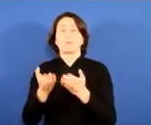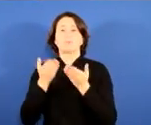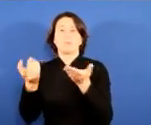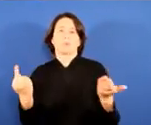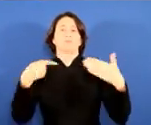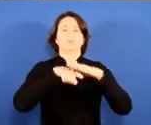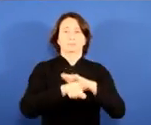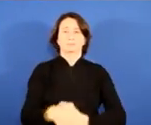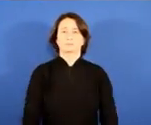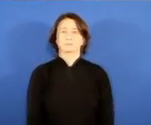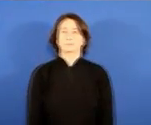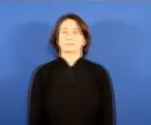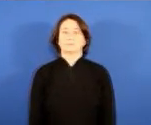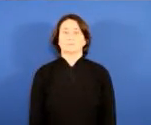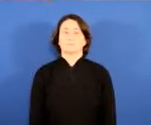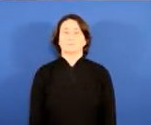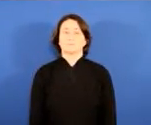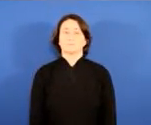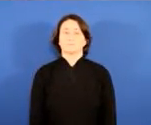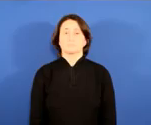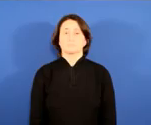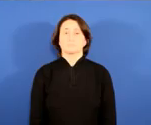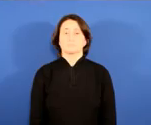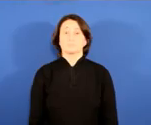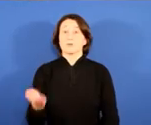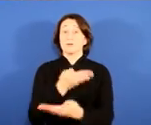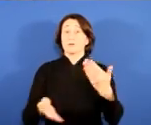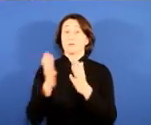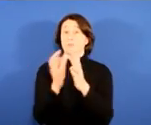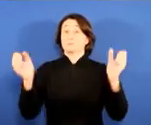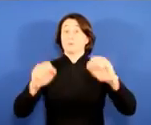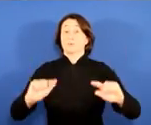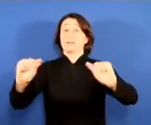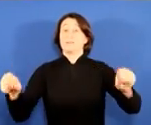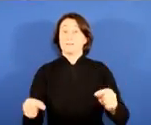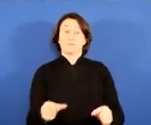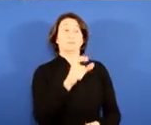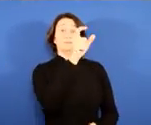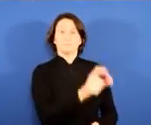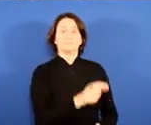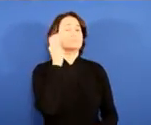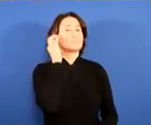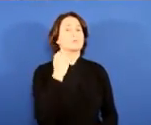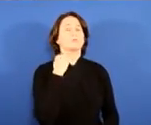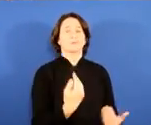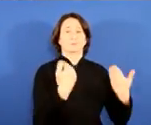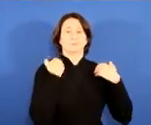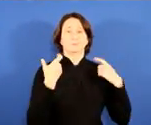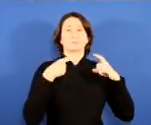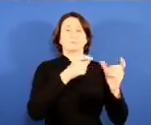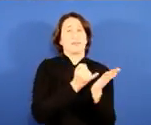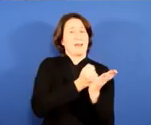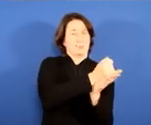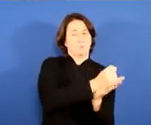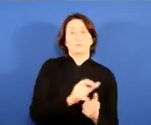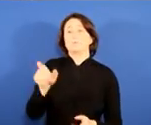en 8 proyectos, en su mayoría de repoblación forestal, que permitirán la inserción laboral de 40 personas en riesgo de exclusión